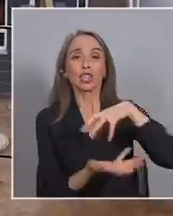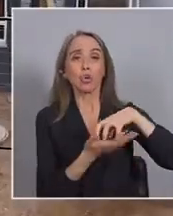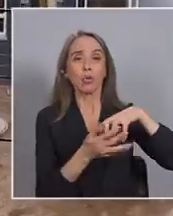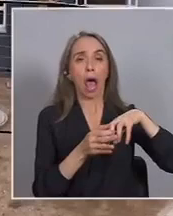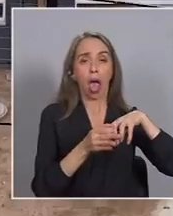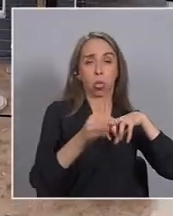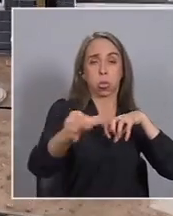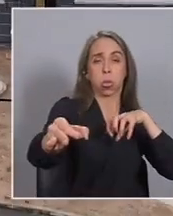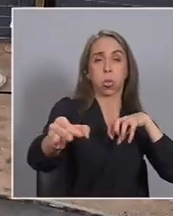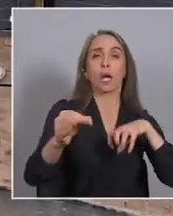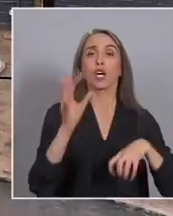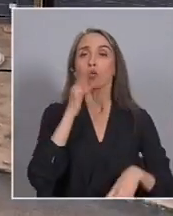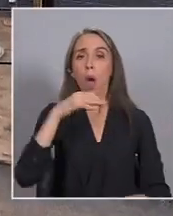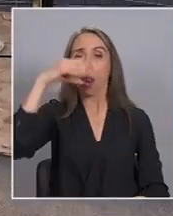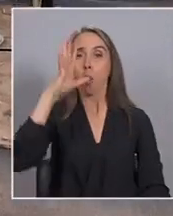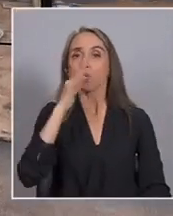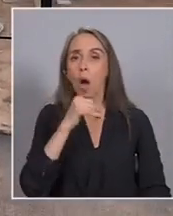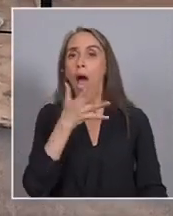sin servicio.